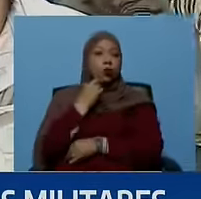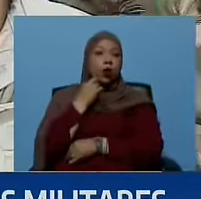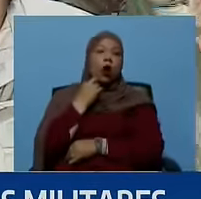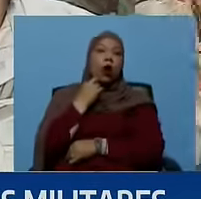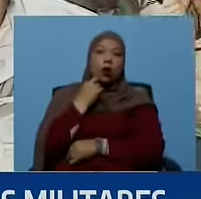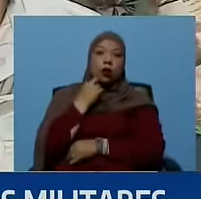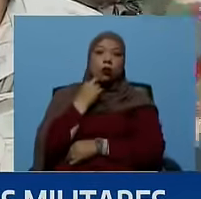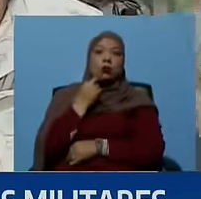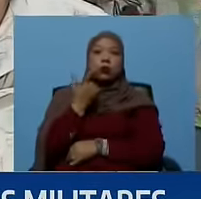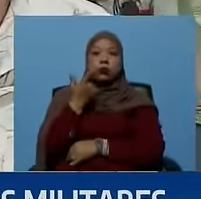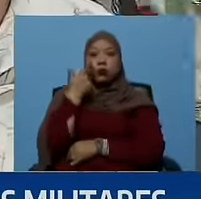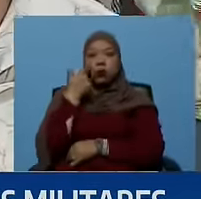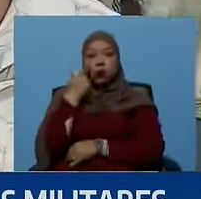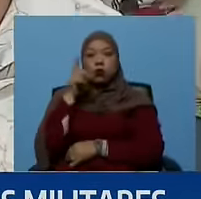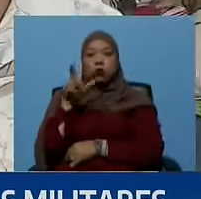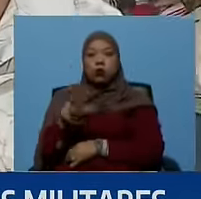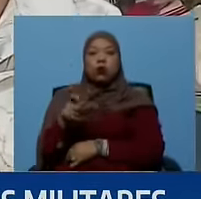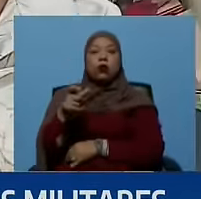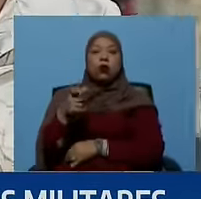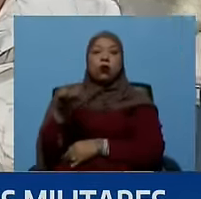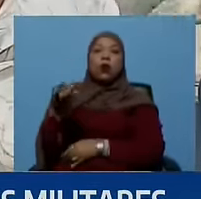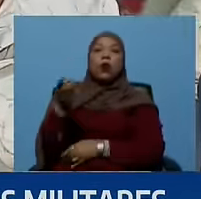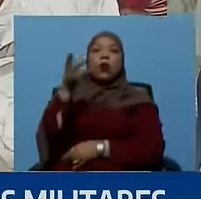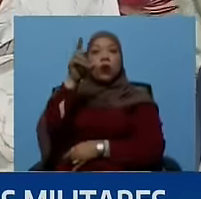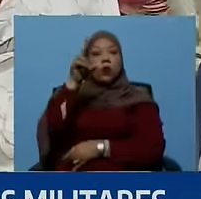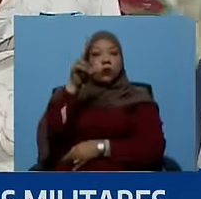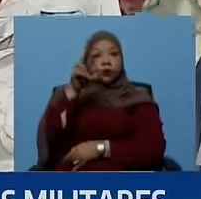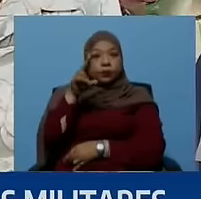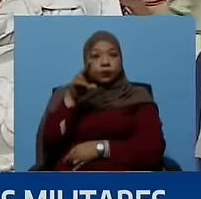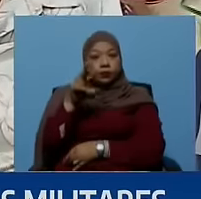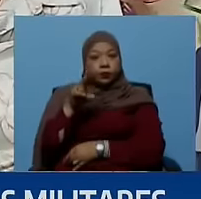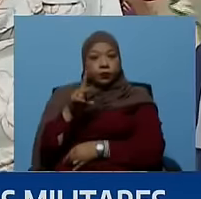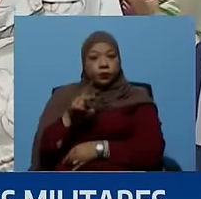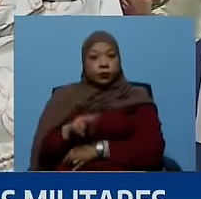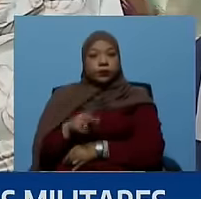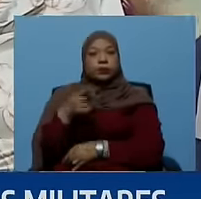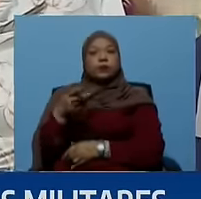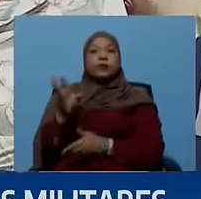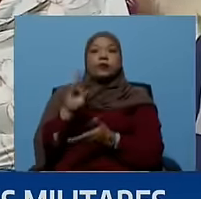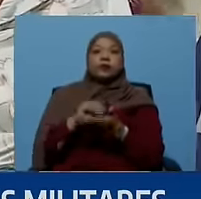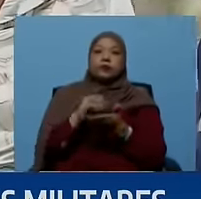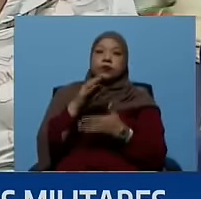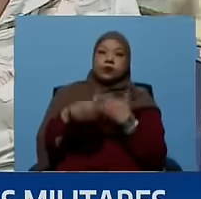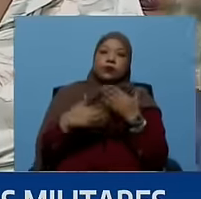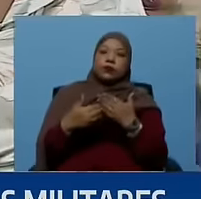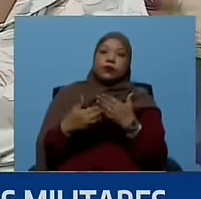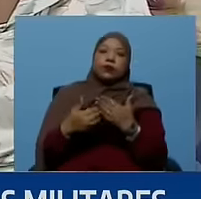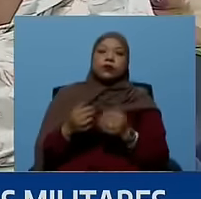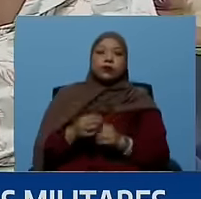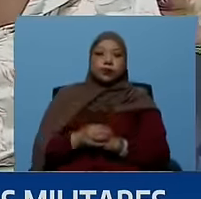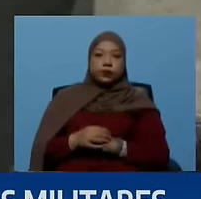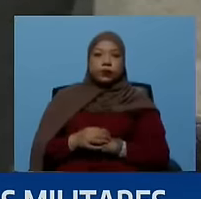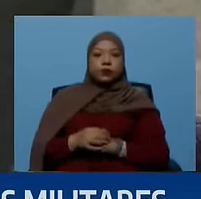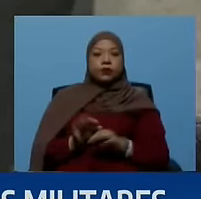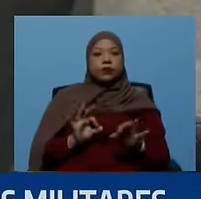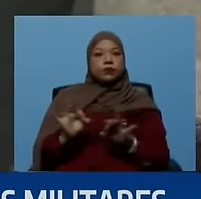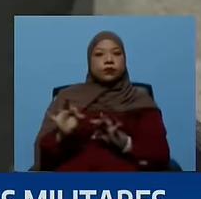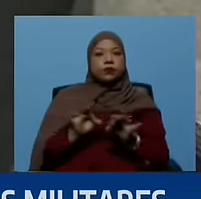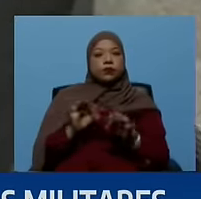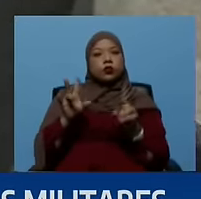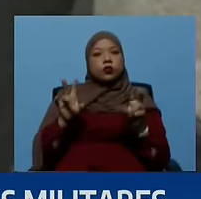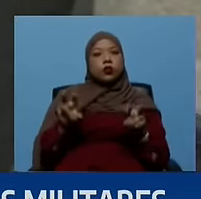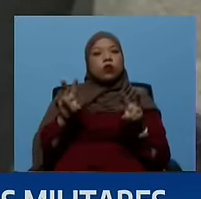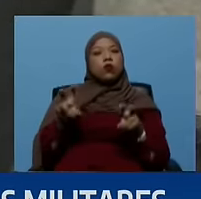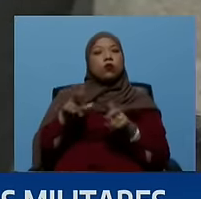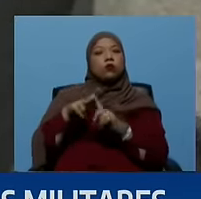que está ahí presente latiendo cada día más versus el monroísmo las pretensiones del nuevo